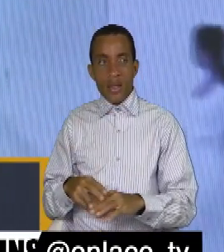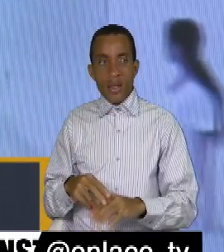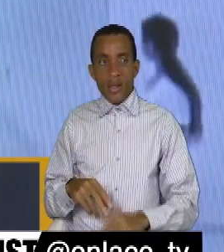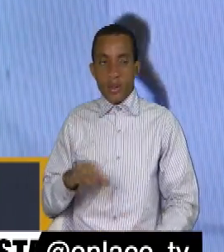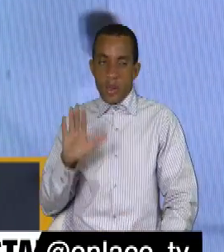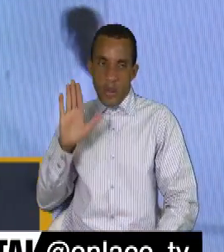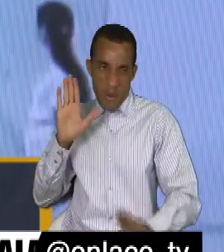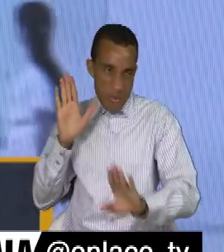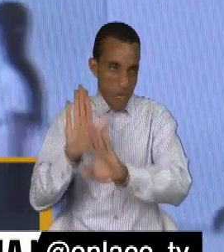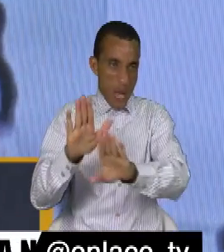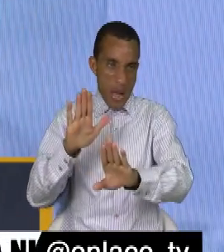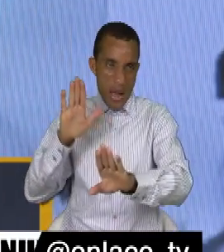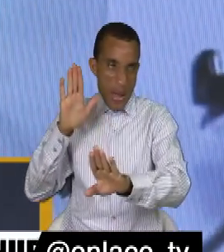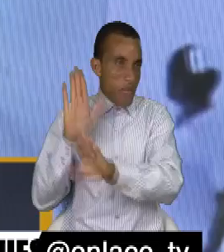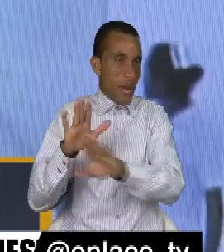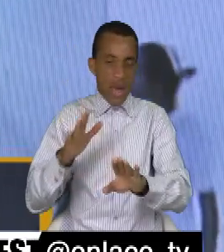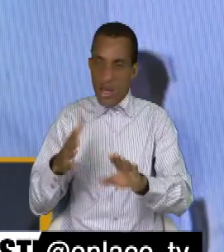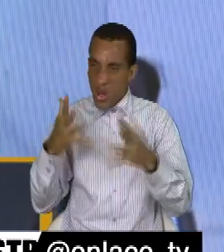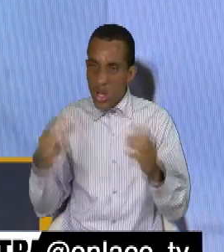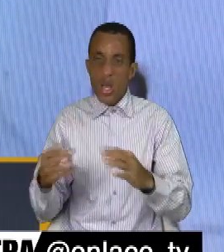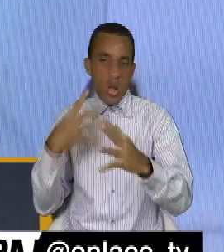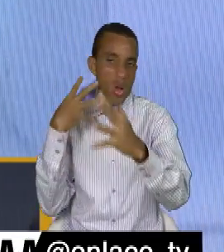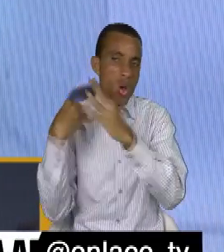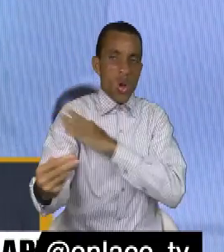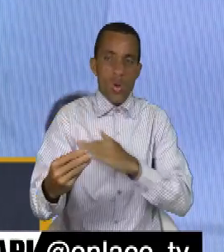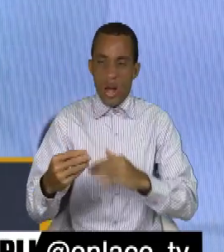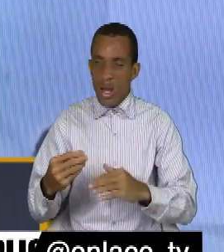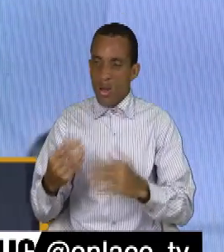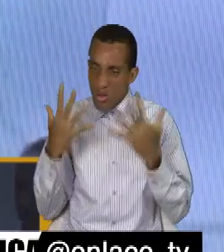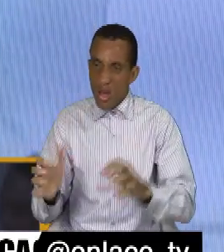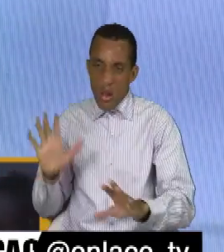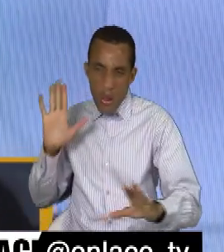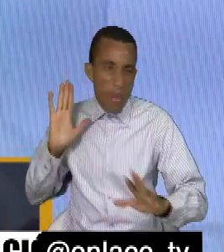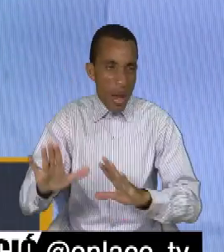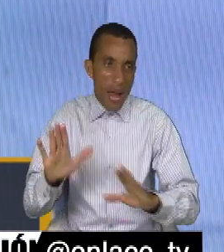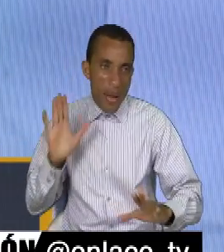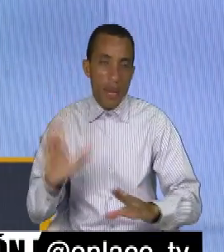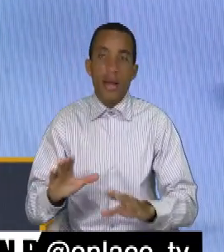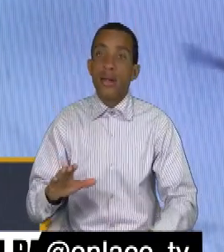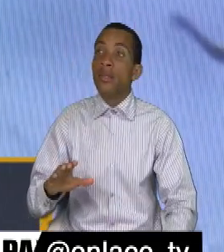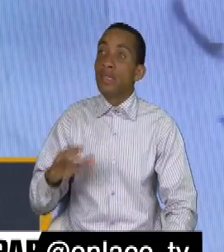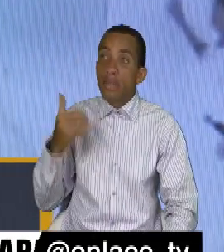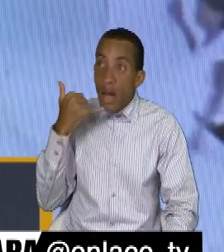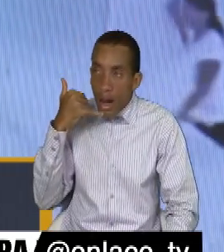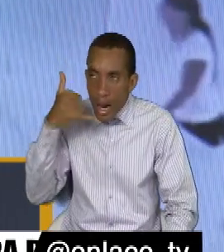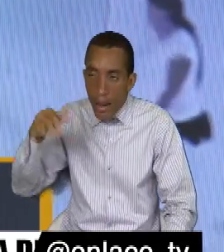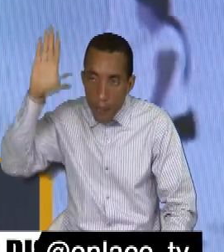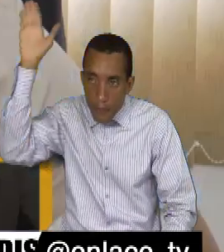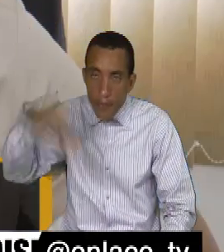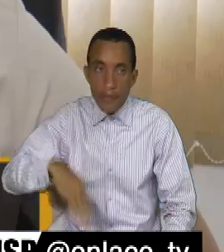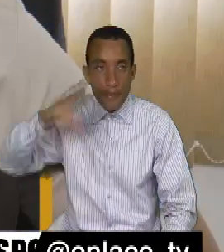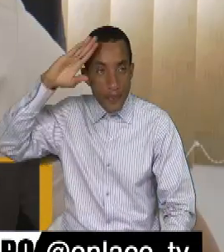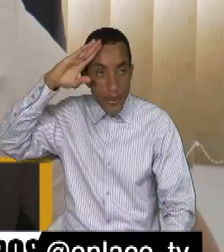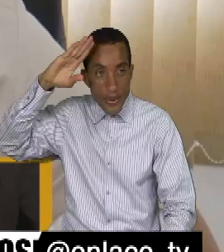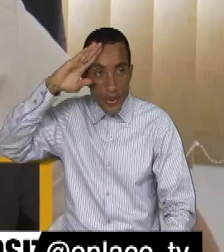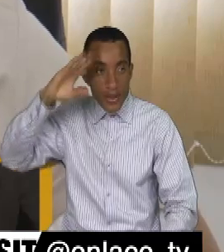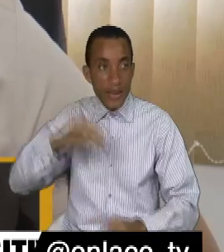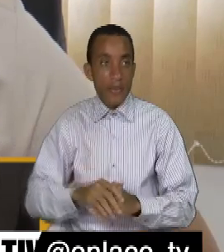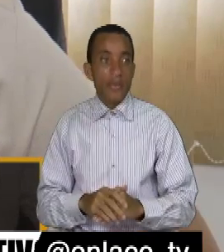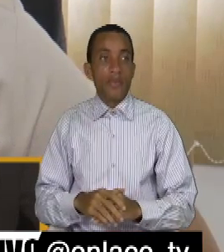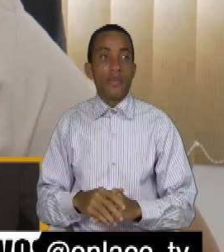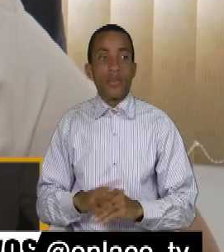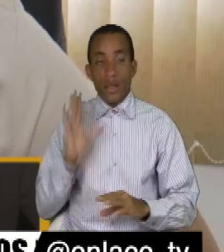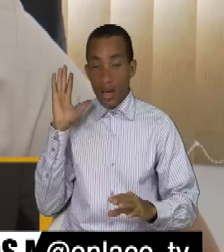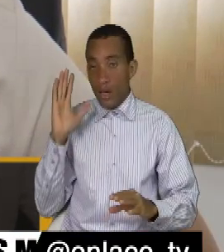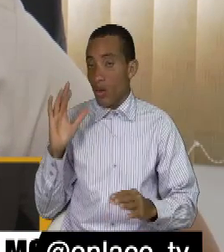patada en la puerta para poderse salir del servicio y al final llamamos a la policía y efectivamente por la puerta de entrada de urgencias